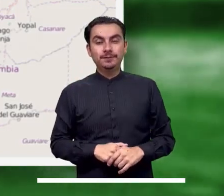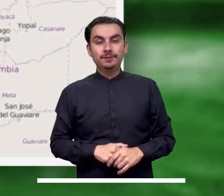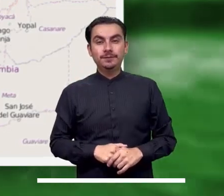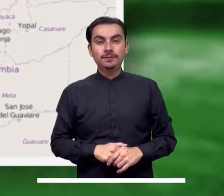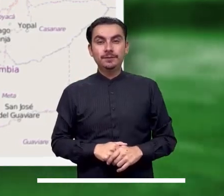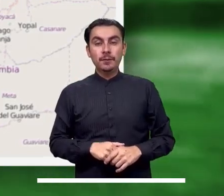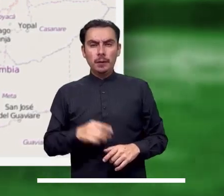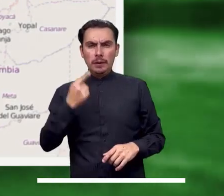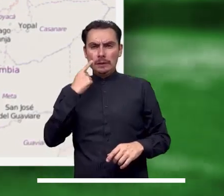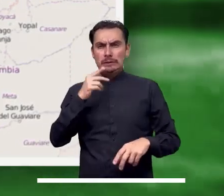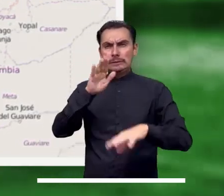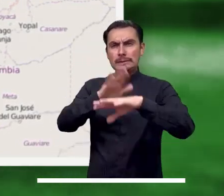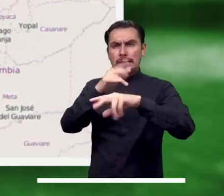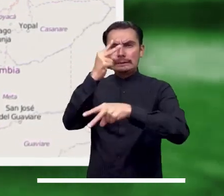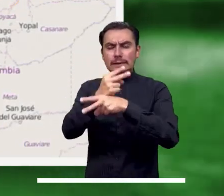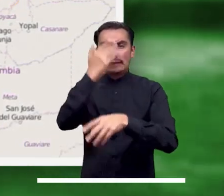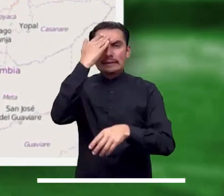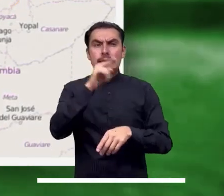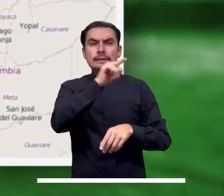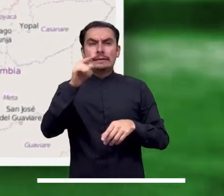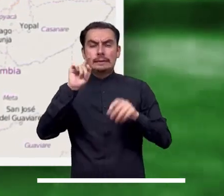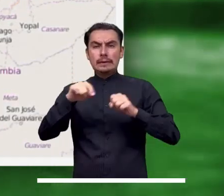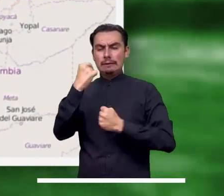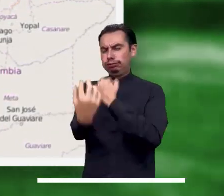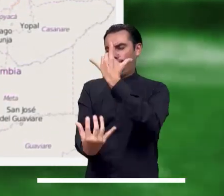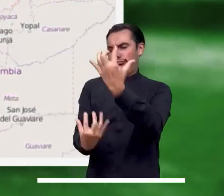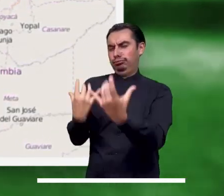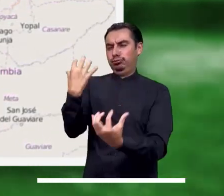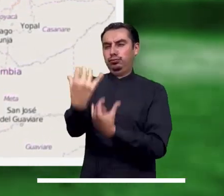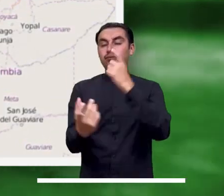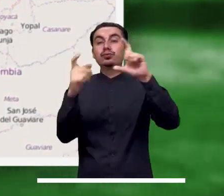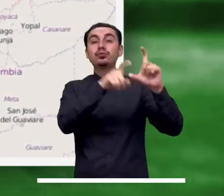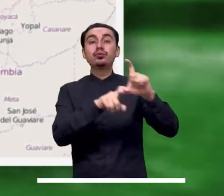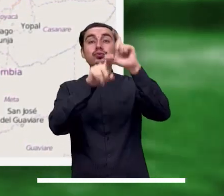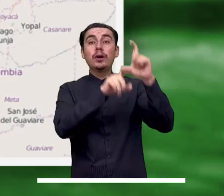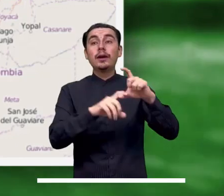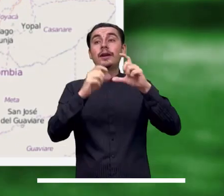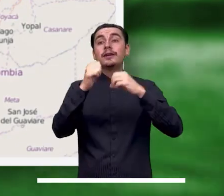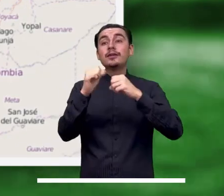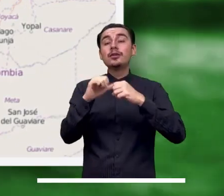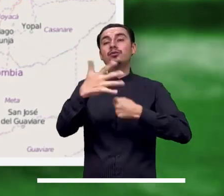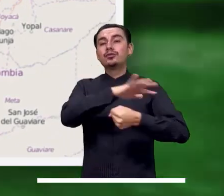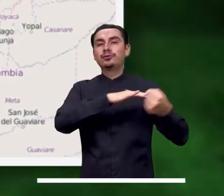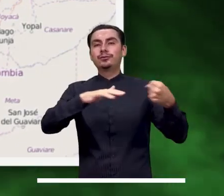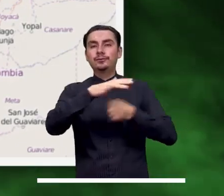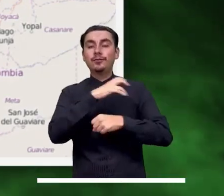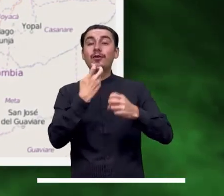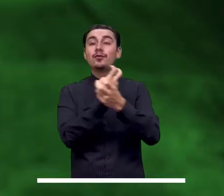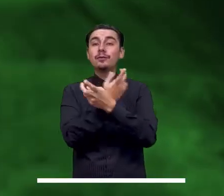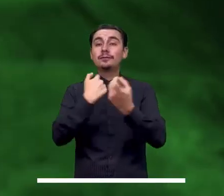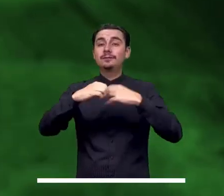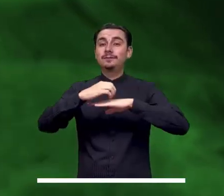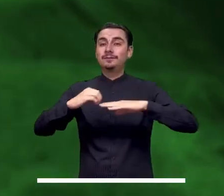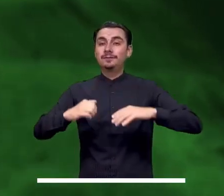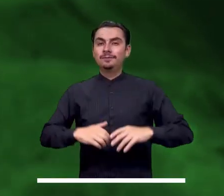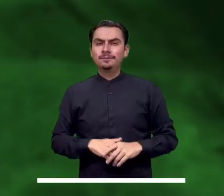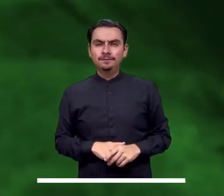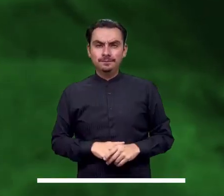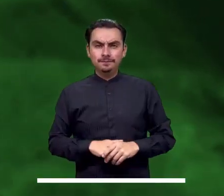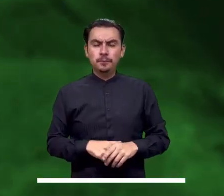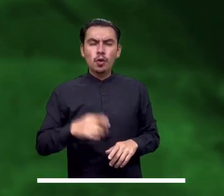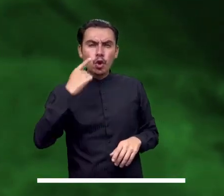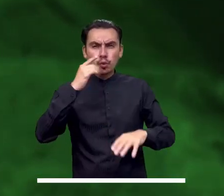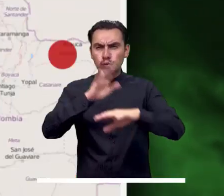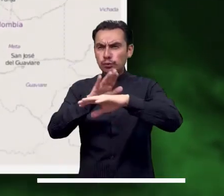ciudad atención en hila a la creciente súbita de la quebrada Las mulas a la altura del municipio de Campo